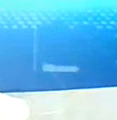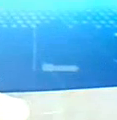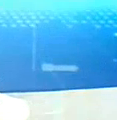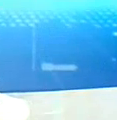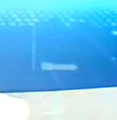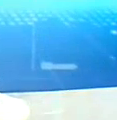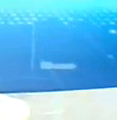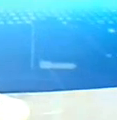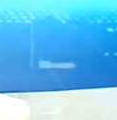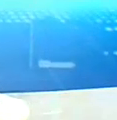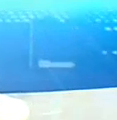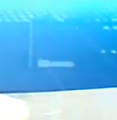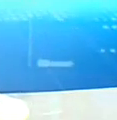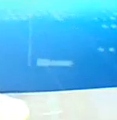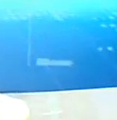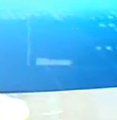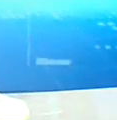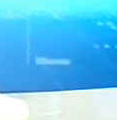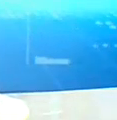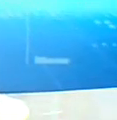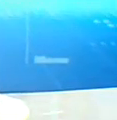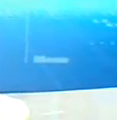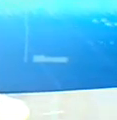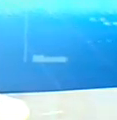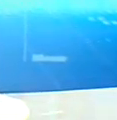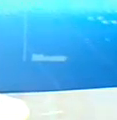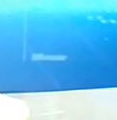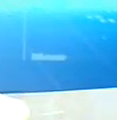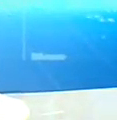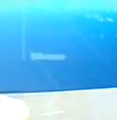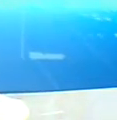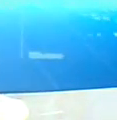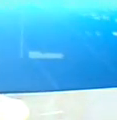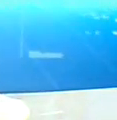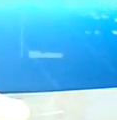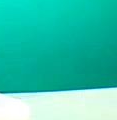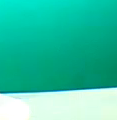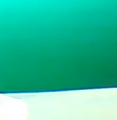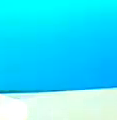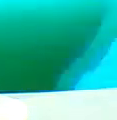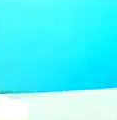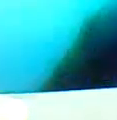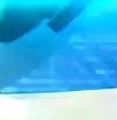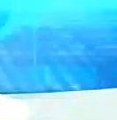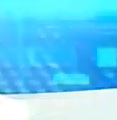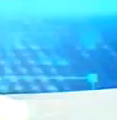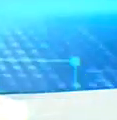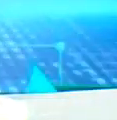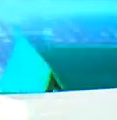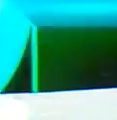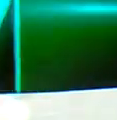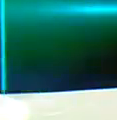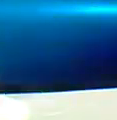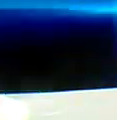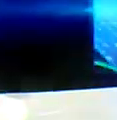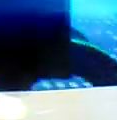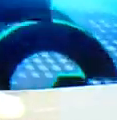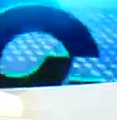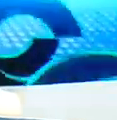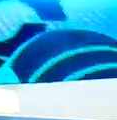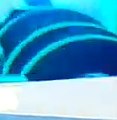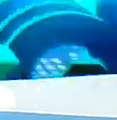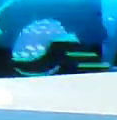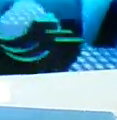gracias por acompañarnos durante esta emisión en seguida el mejor programa deportivo del país como para buenas noches